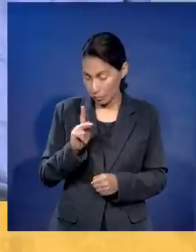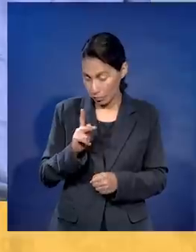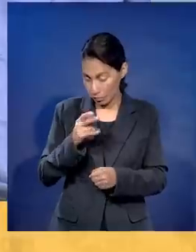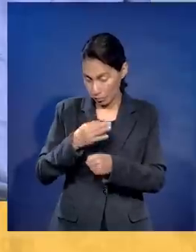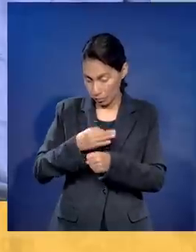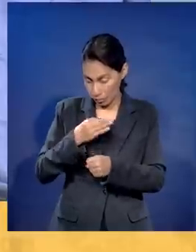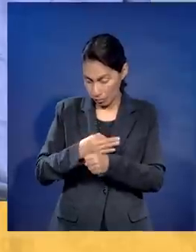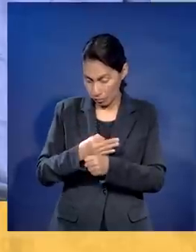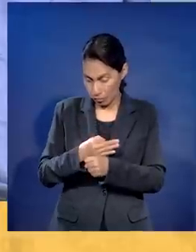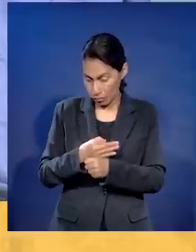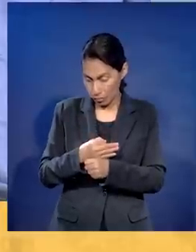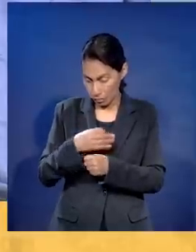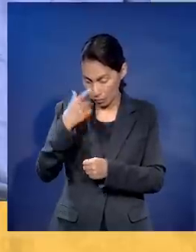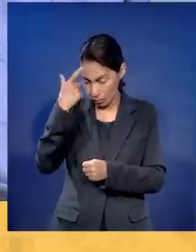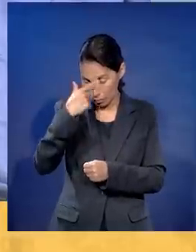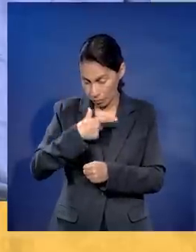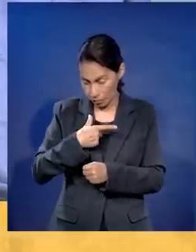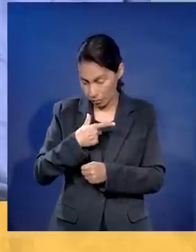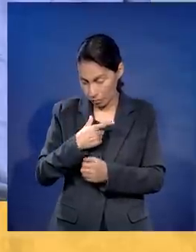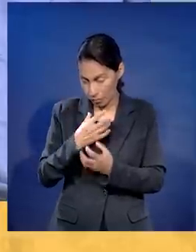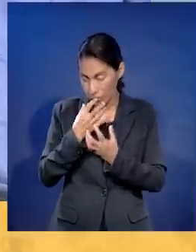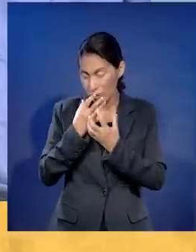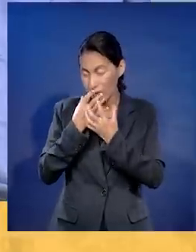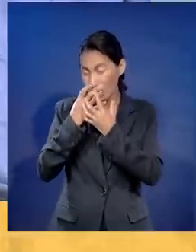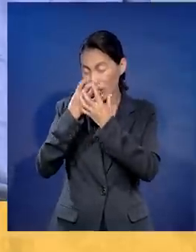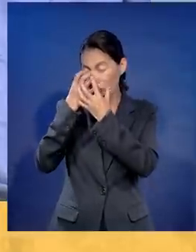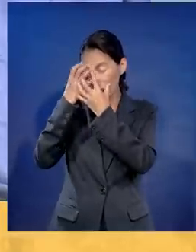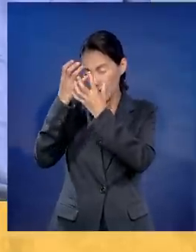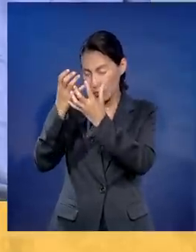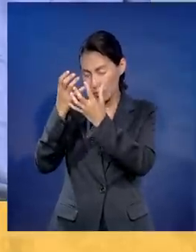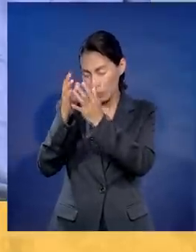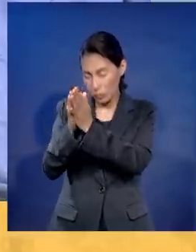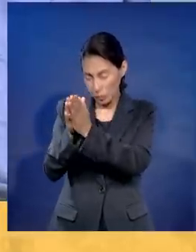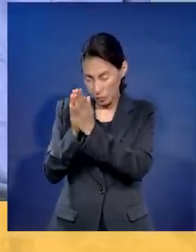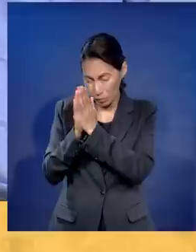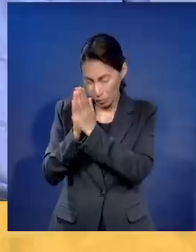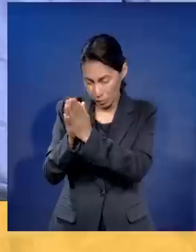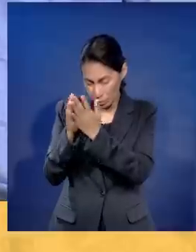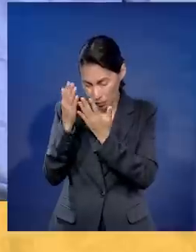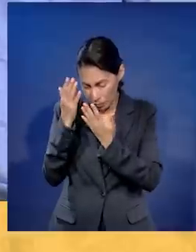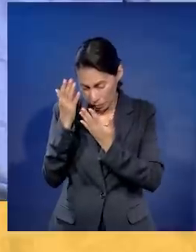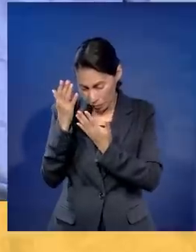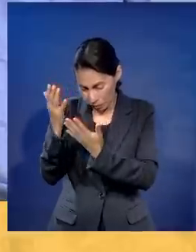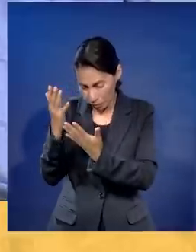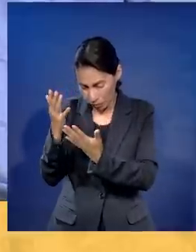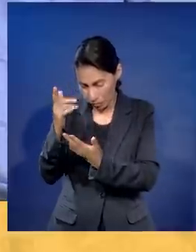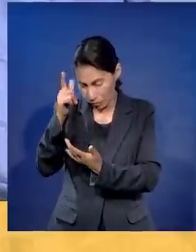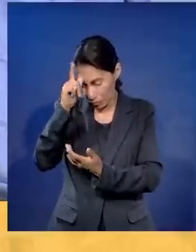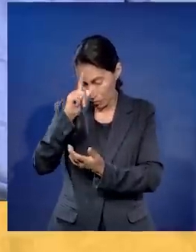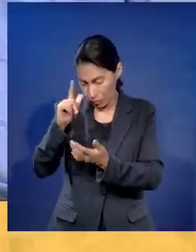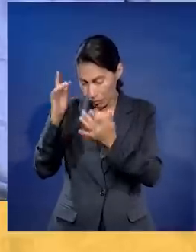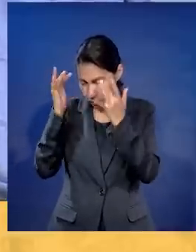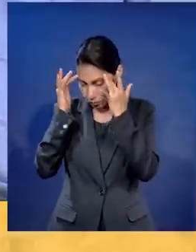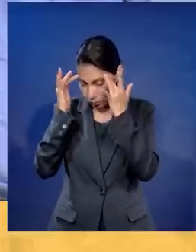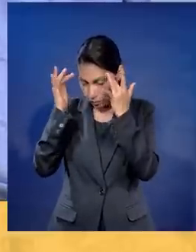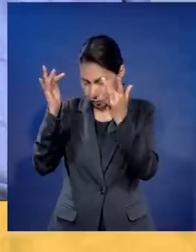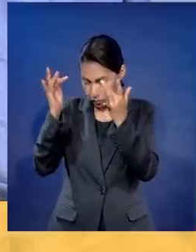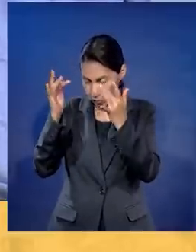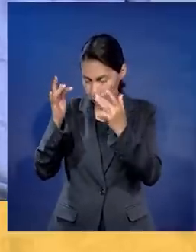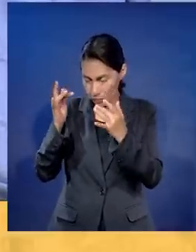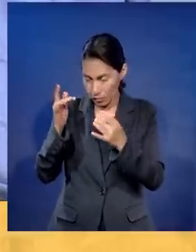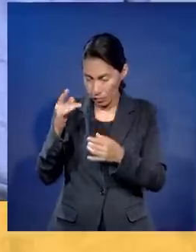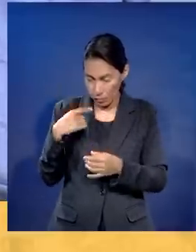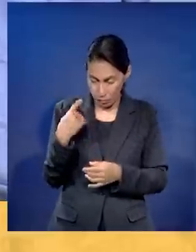mucho dolor a otros pero esta noche pero esta noche La amamos a ti clamamos a ti rogándote